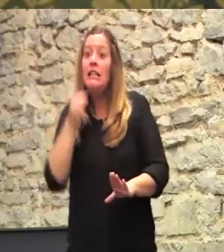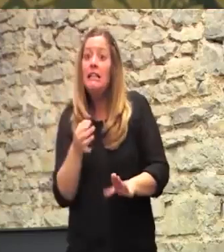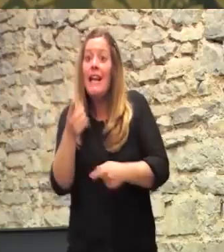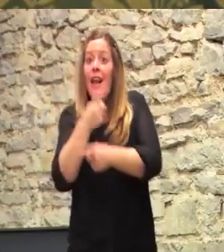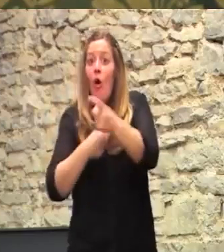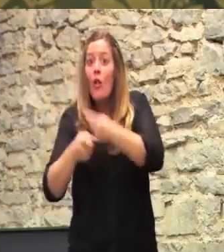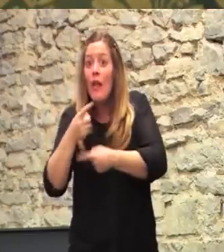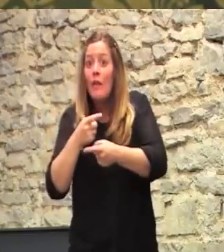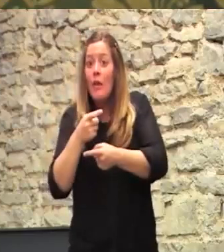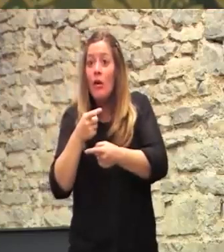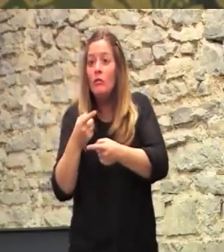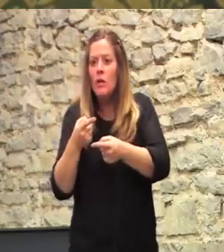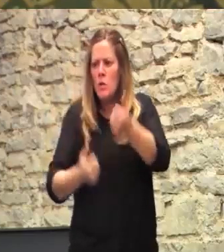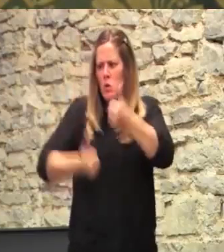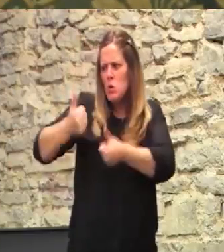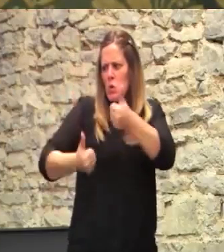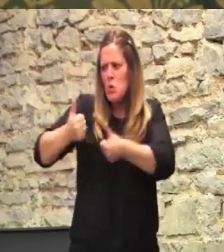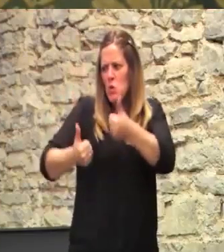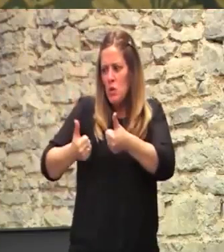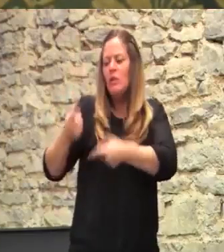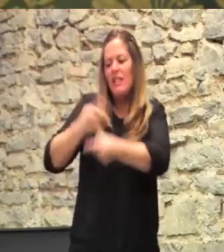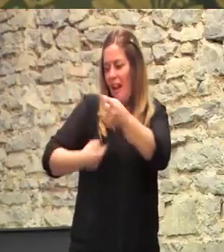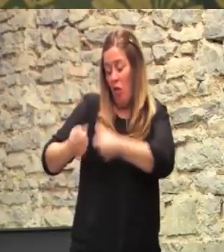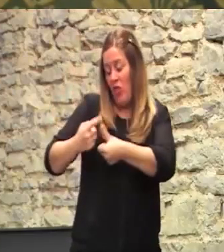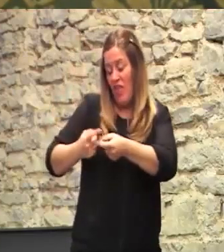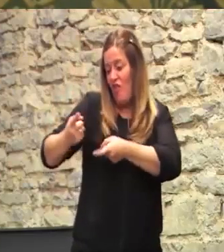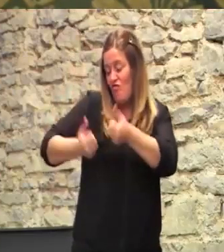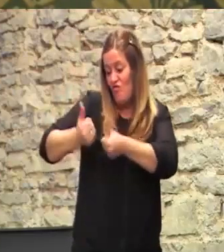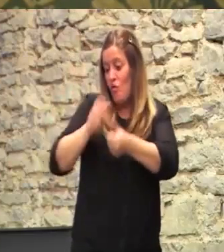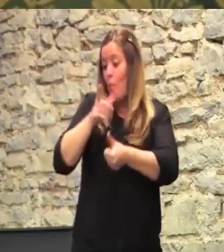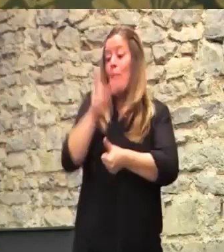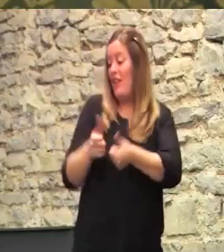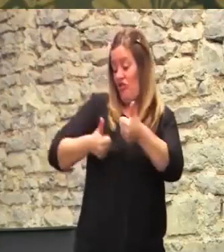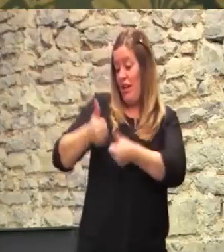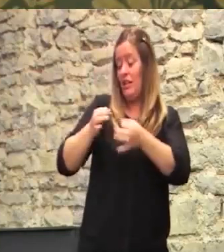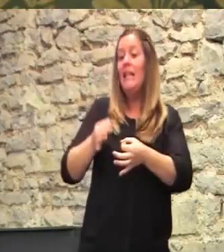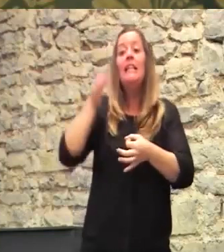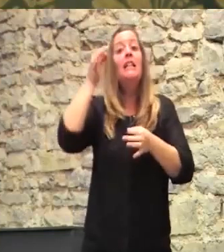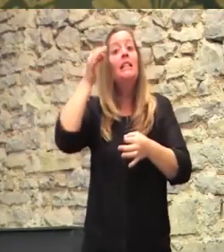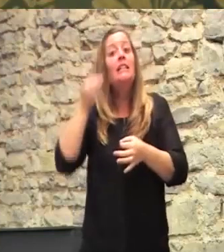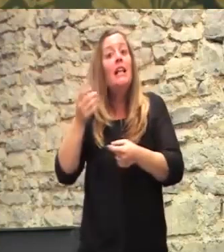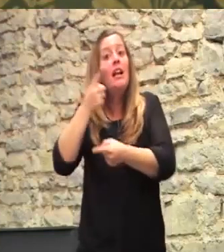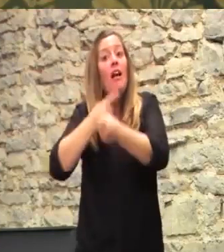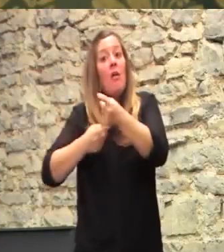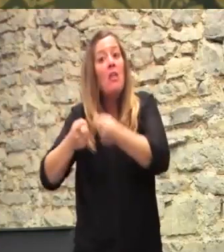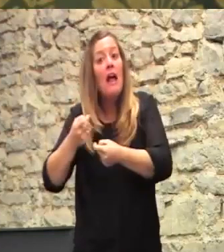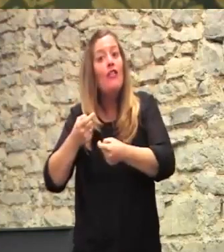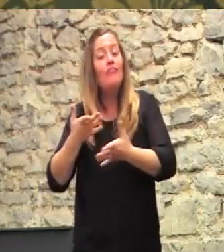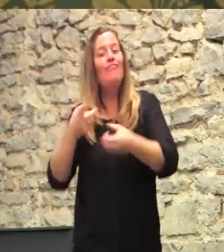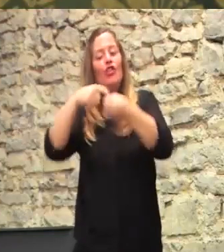negociaciones van a ser leoninas pero si la ética es solidaria y las negociaciones van a ser acuerdos